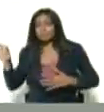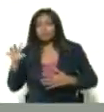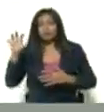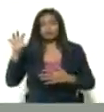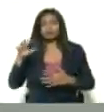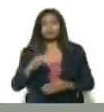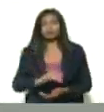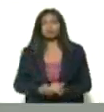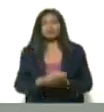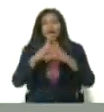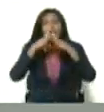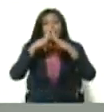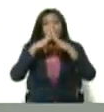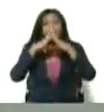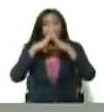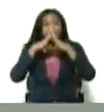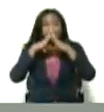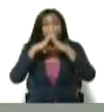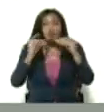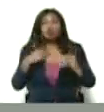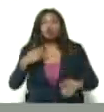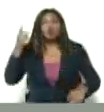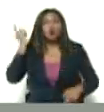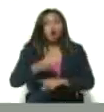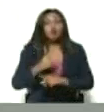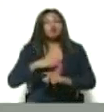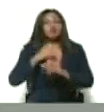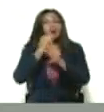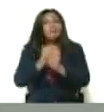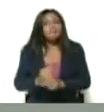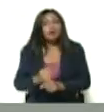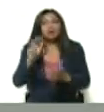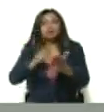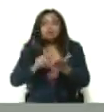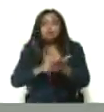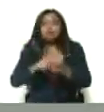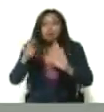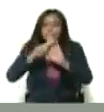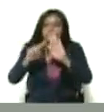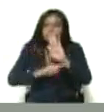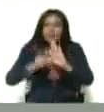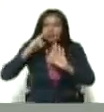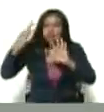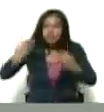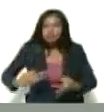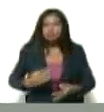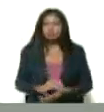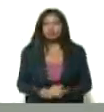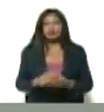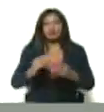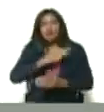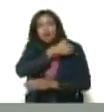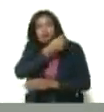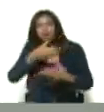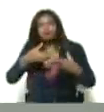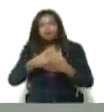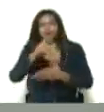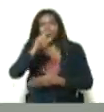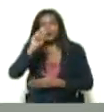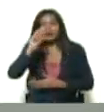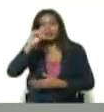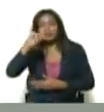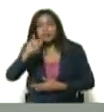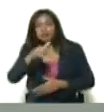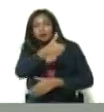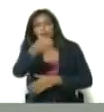A todos, es la orden que he dado y espero que la estén cumpliendo a rajatabla. Al jefe de la red, al jefe de la